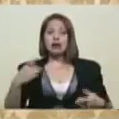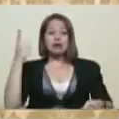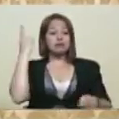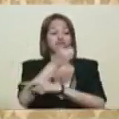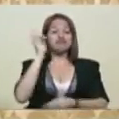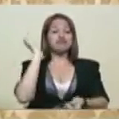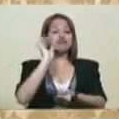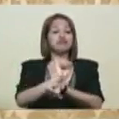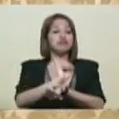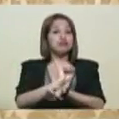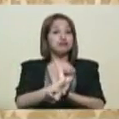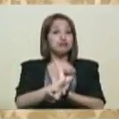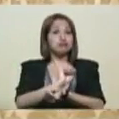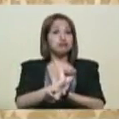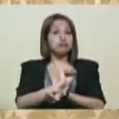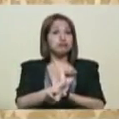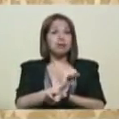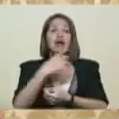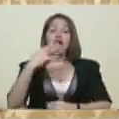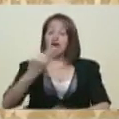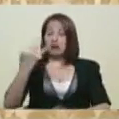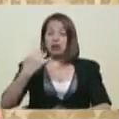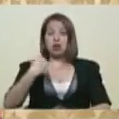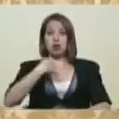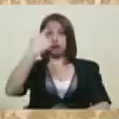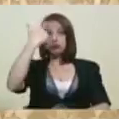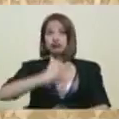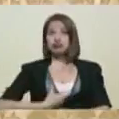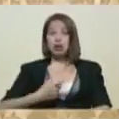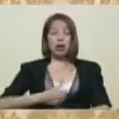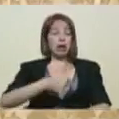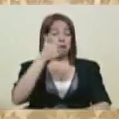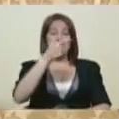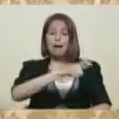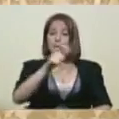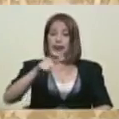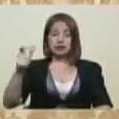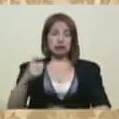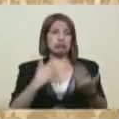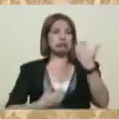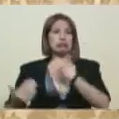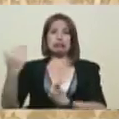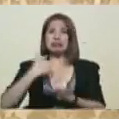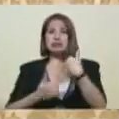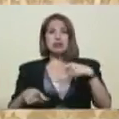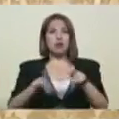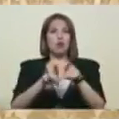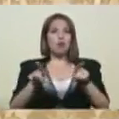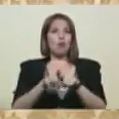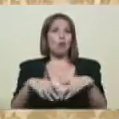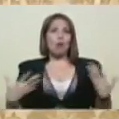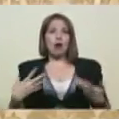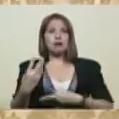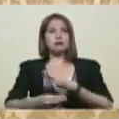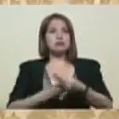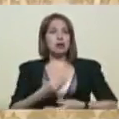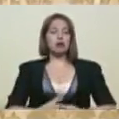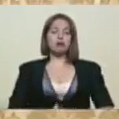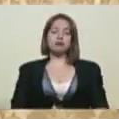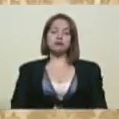que paguen esto, porque en verdad no fui yo. Habemos más compañeros también que pasaron por las mismas circunstancias.